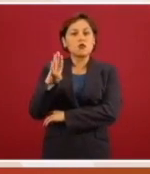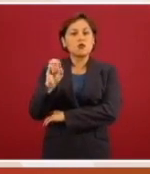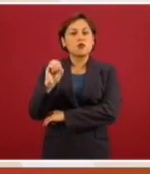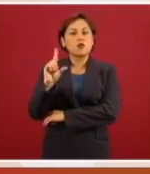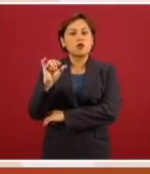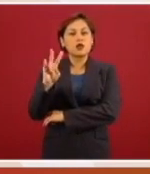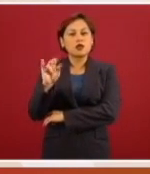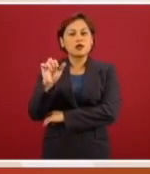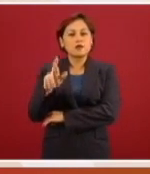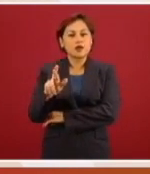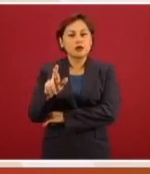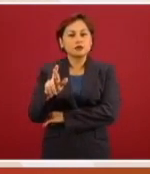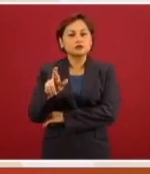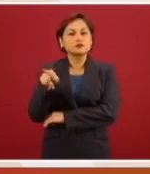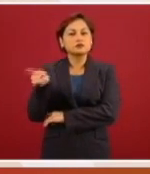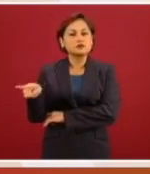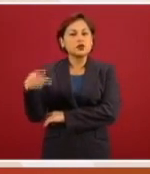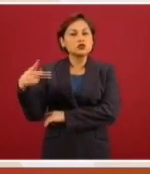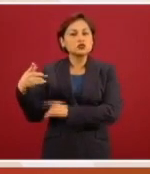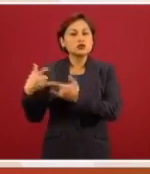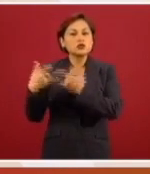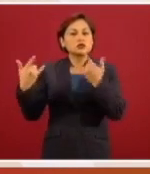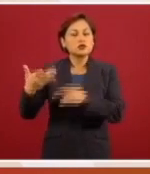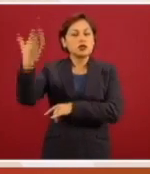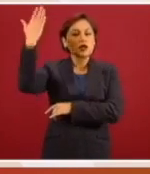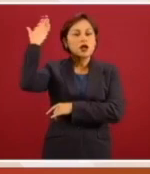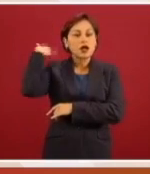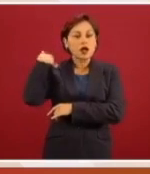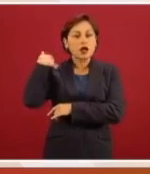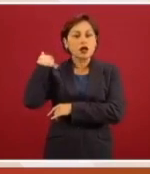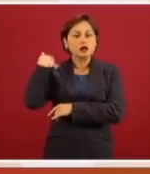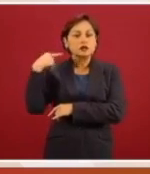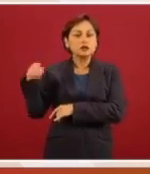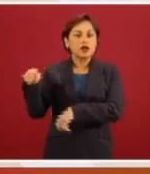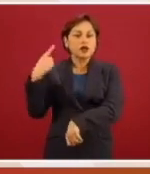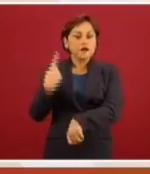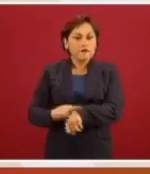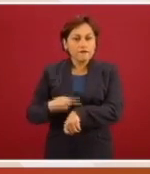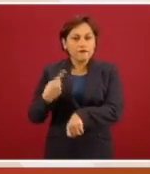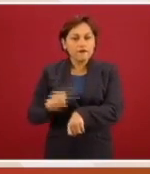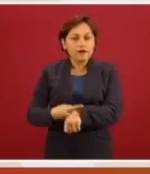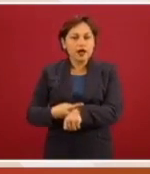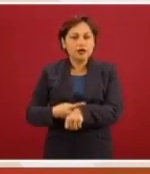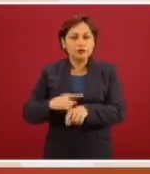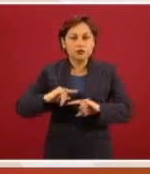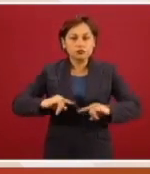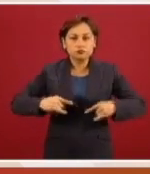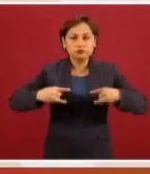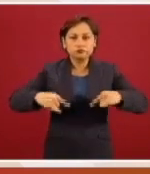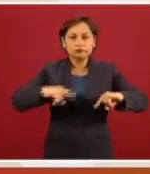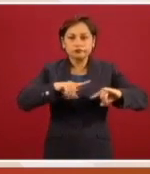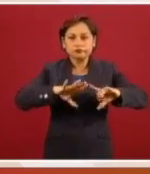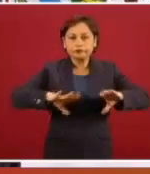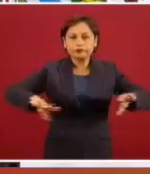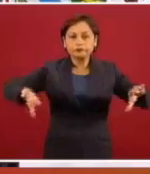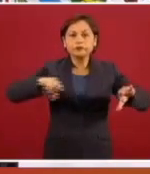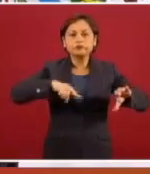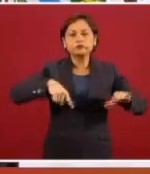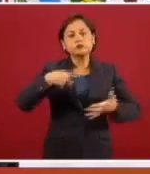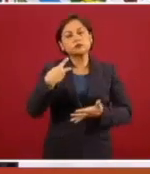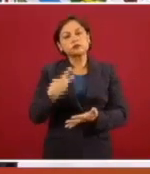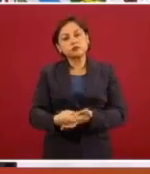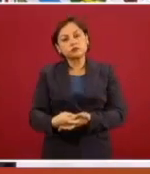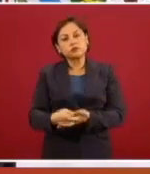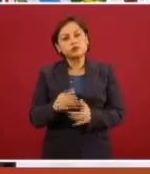hamaca, casi derrotado, y en medio de la desolación, alguien le